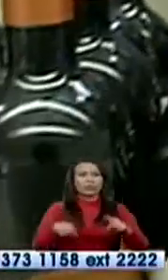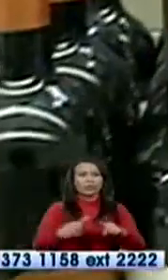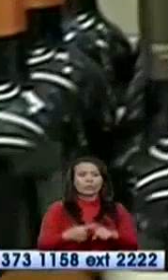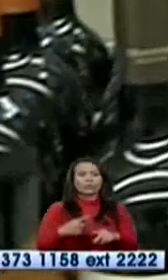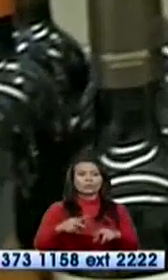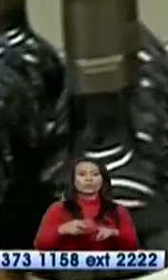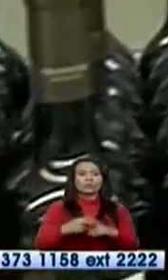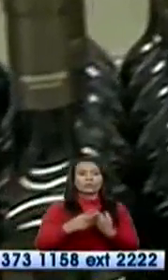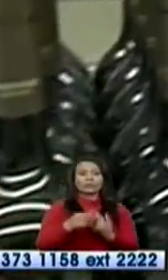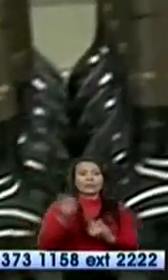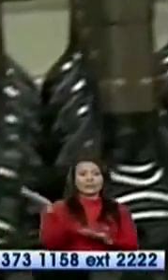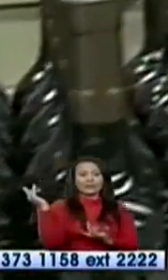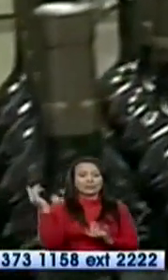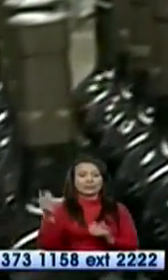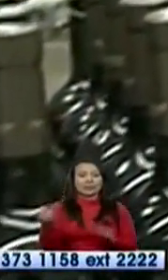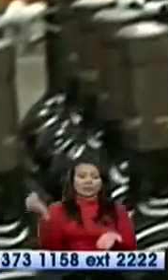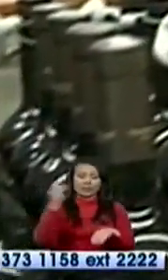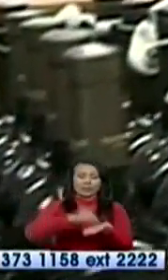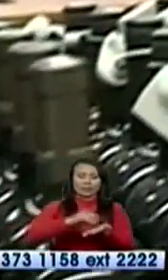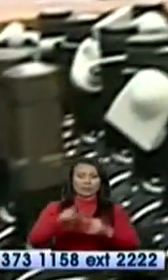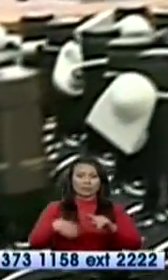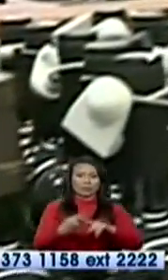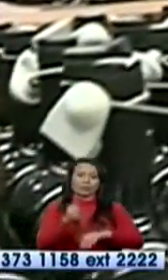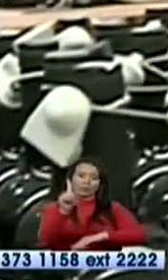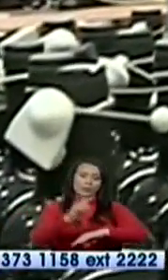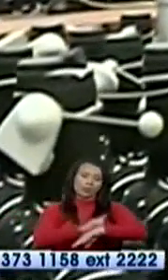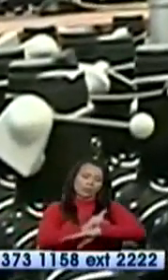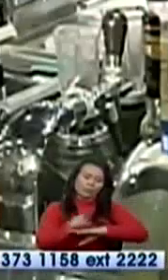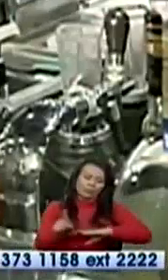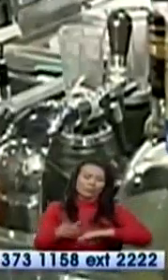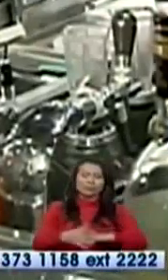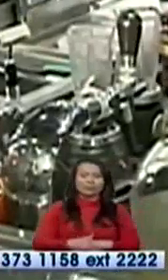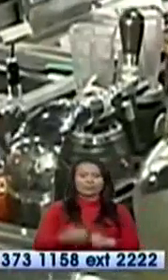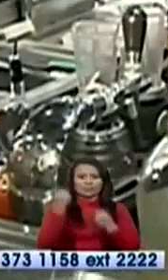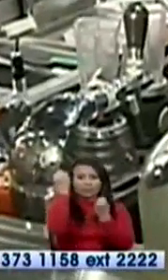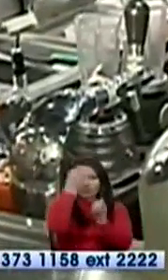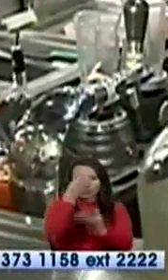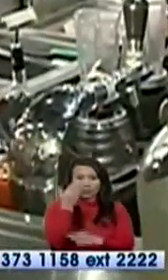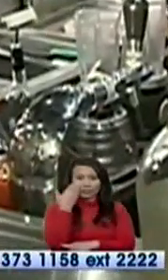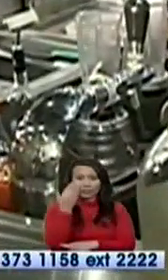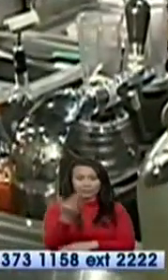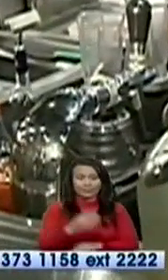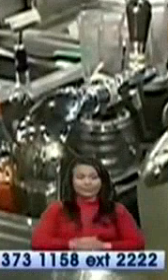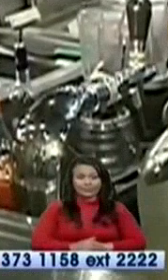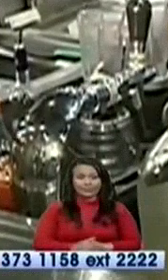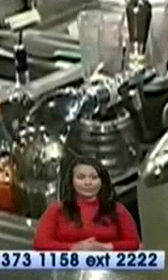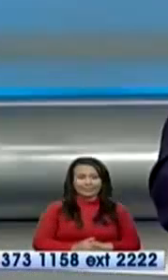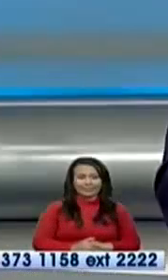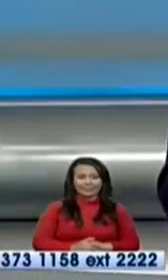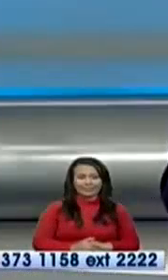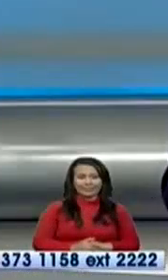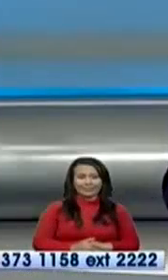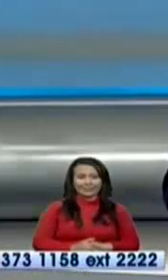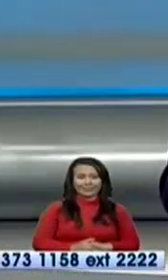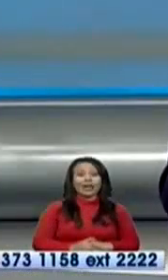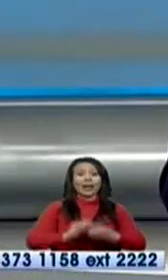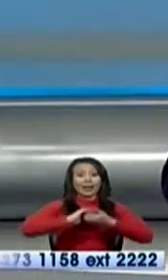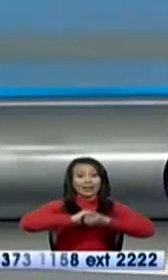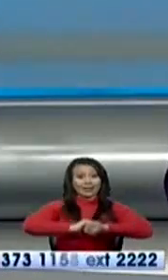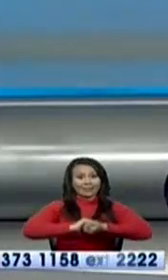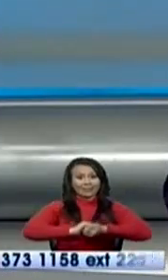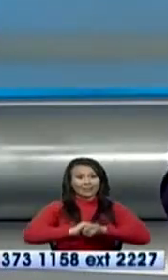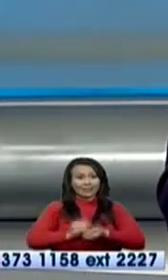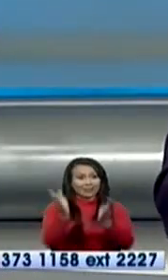espera continuar realizándolos durante varios días. Informo Javier Gallo. Amigos televidentes,